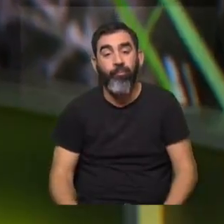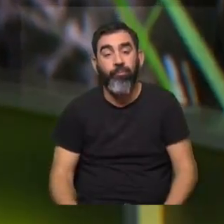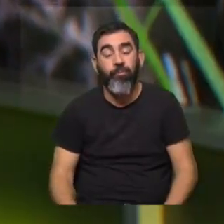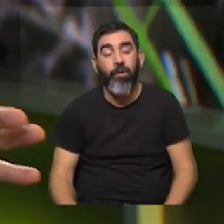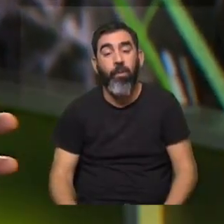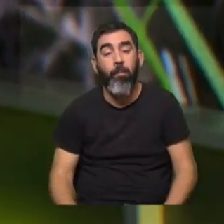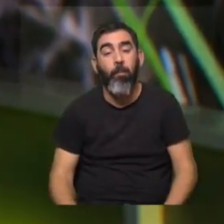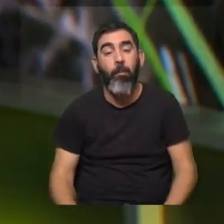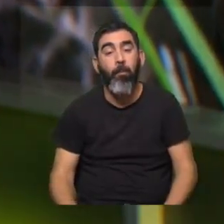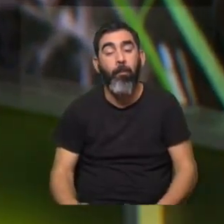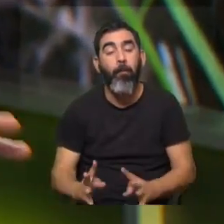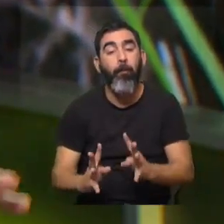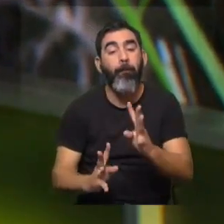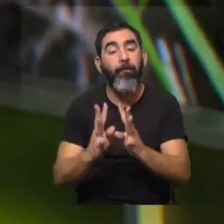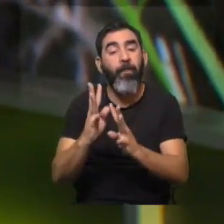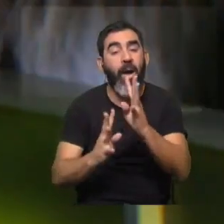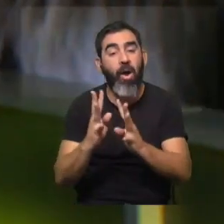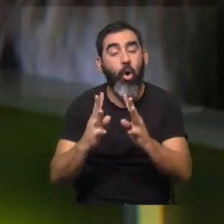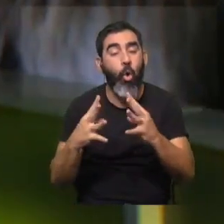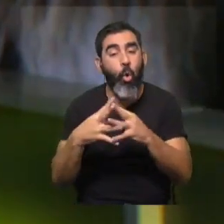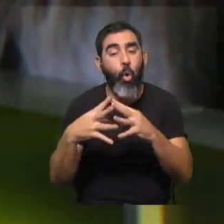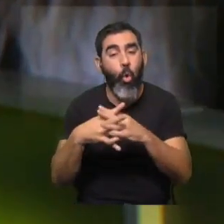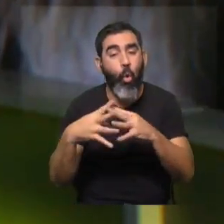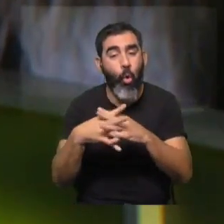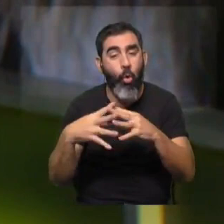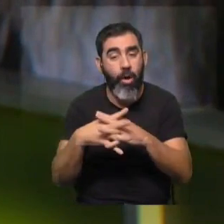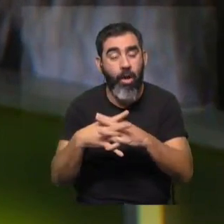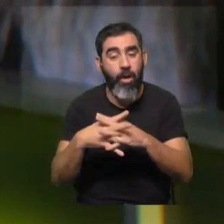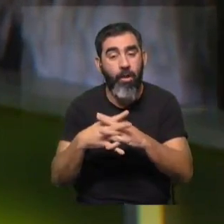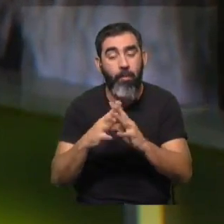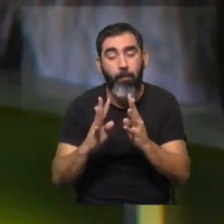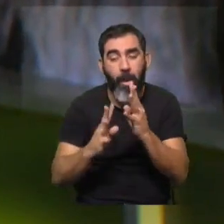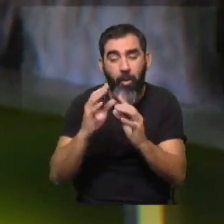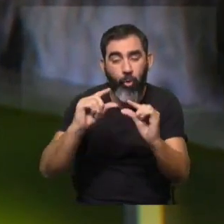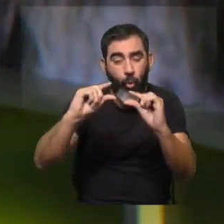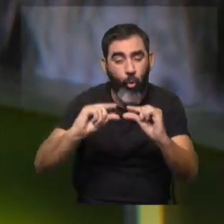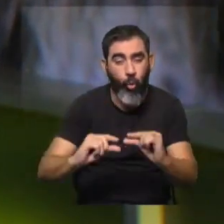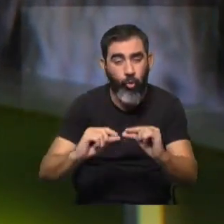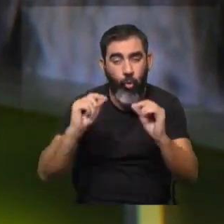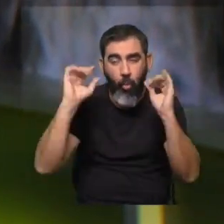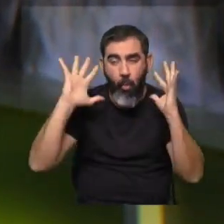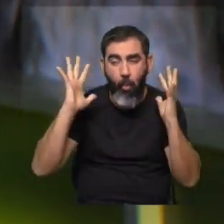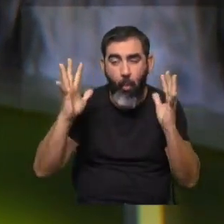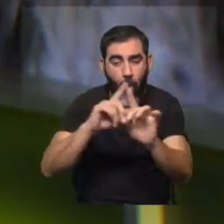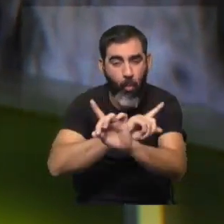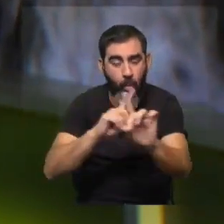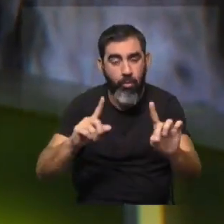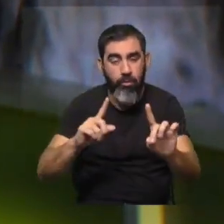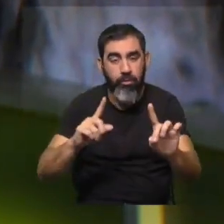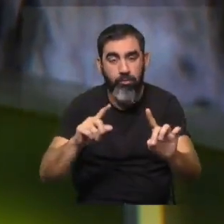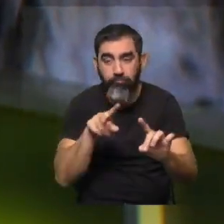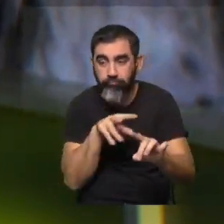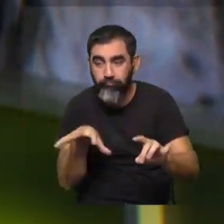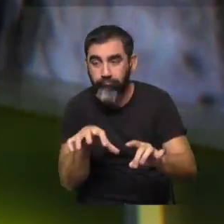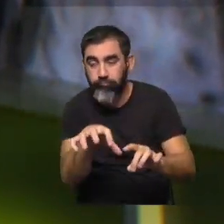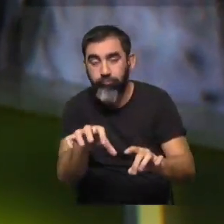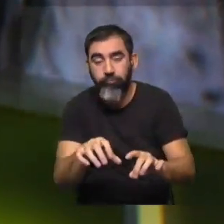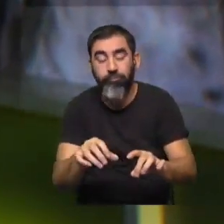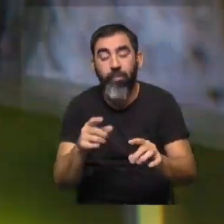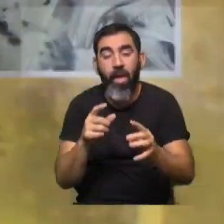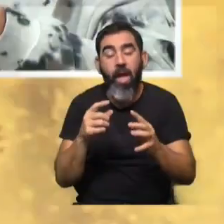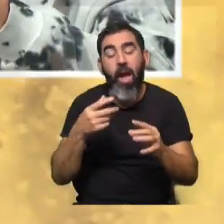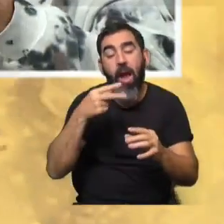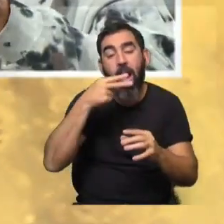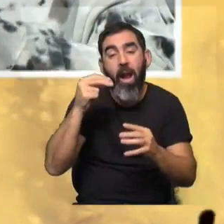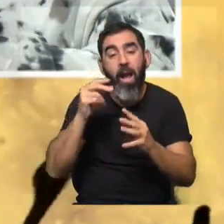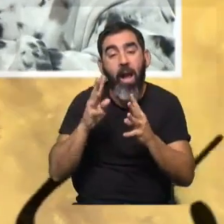estamos hablando de lo que es el bioma pampa, ¿no? Más bien pasturas bajas, no tanto monte, y un felino que se mueve por ahí. Sí, los gatos de pajonal